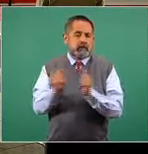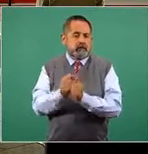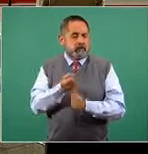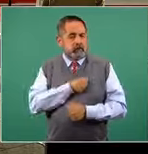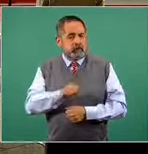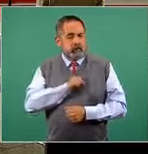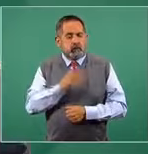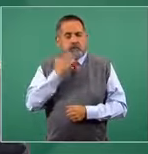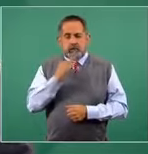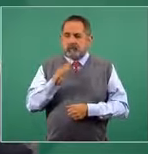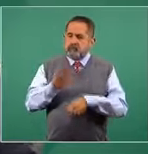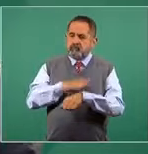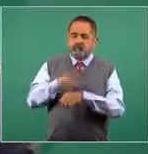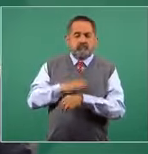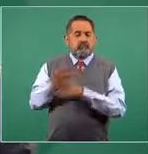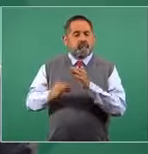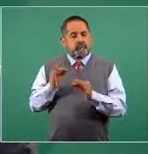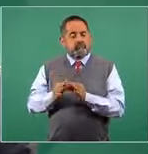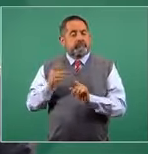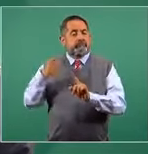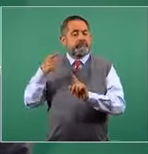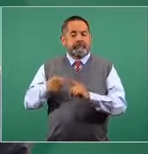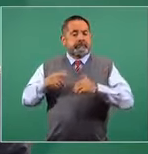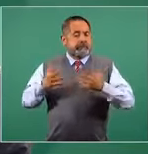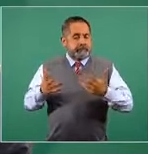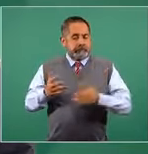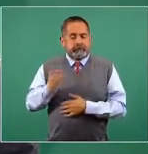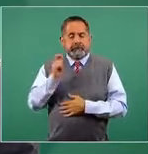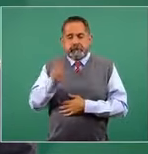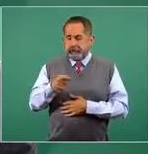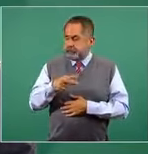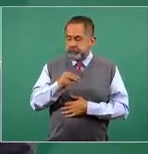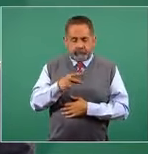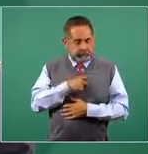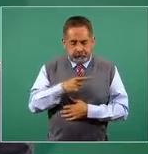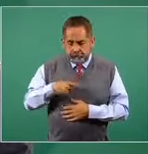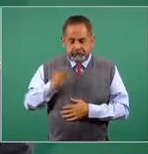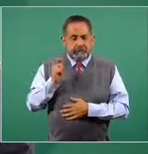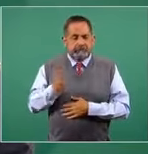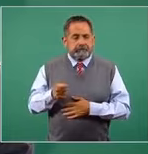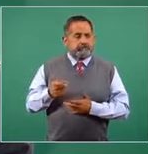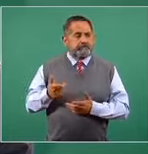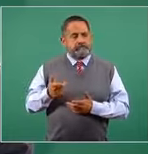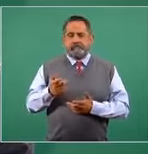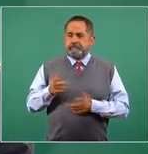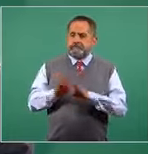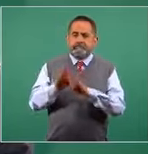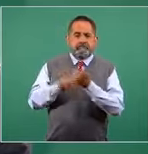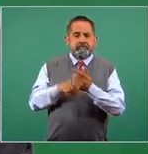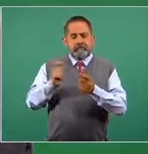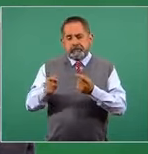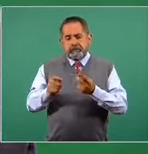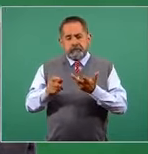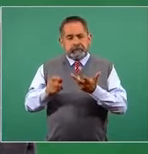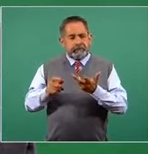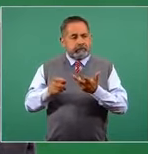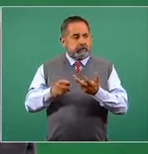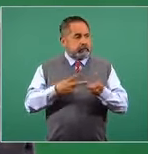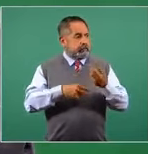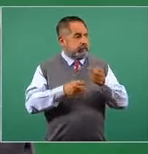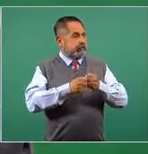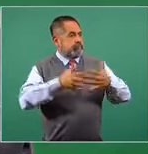en múltiples aspectos, y uno de ellos es que no exista este acceso tan prolífico que